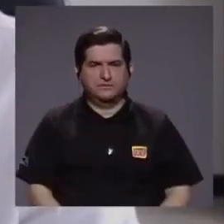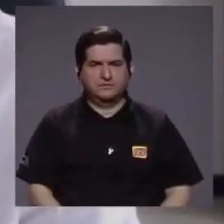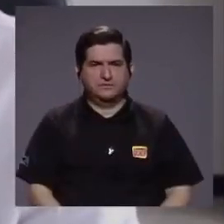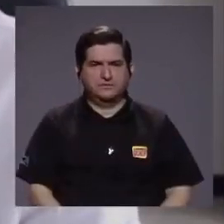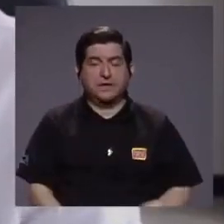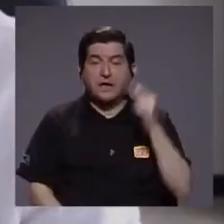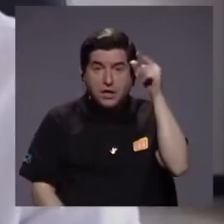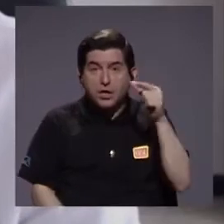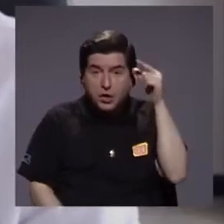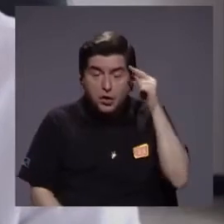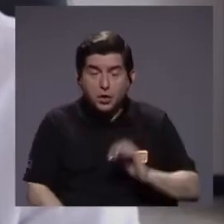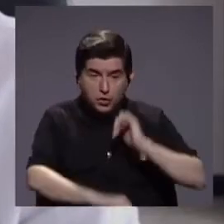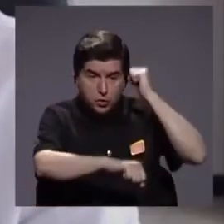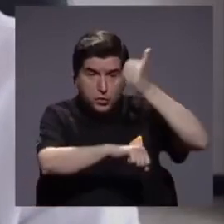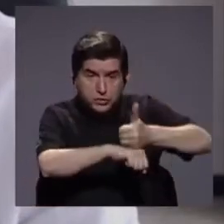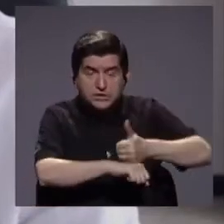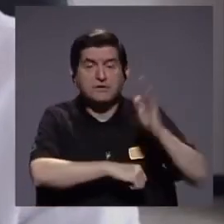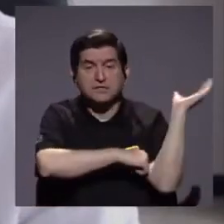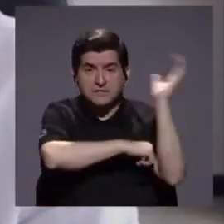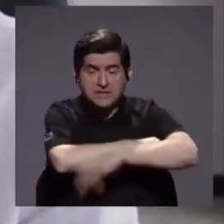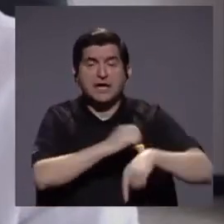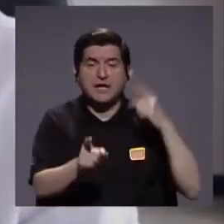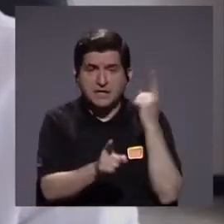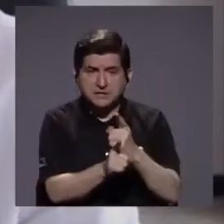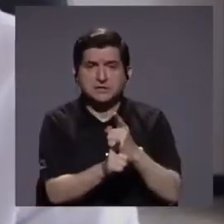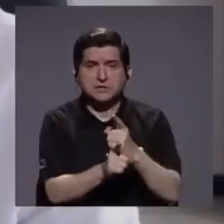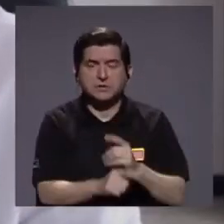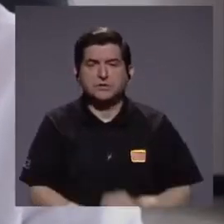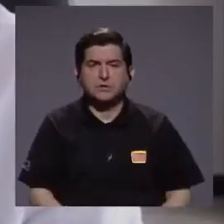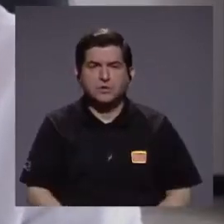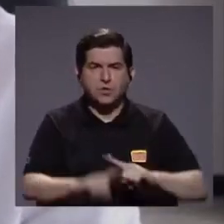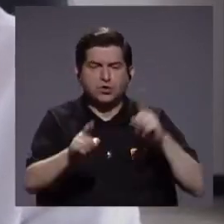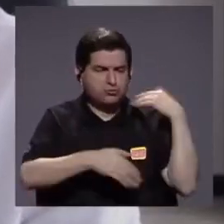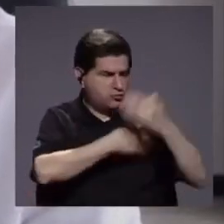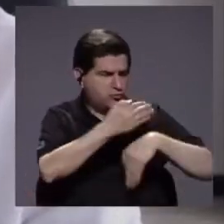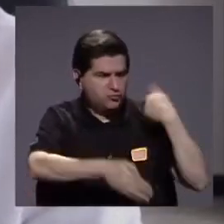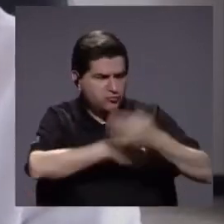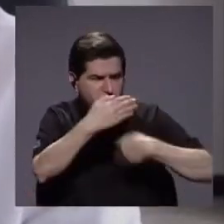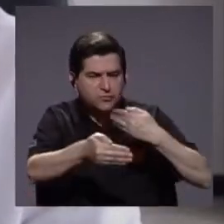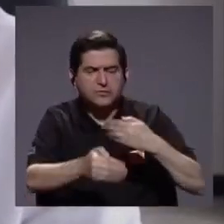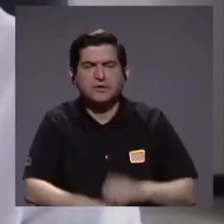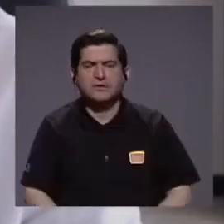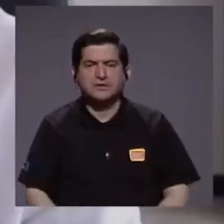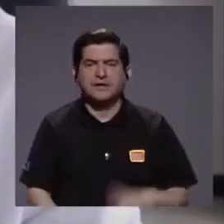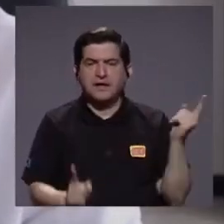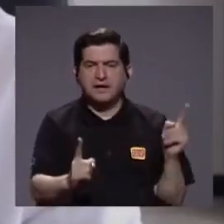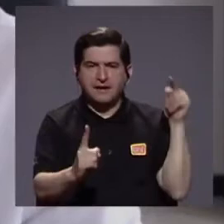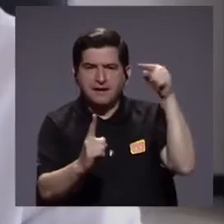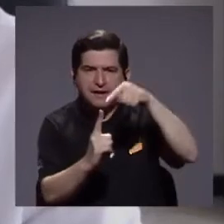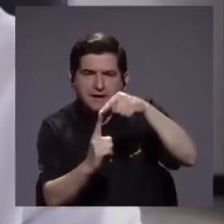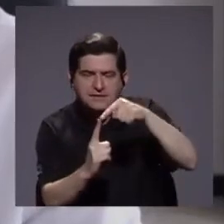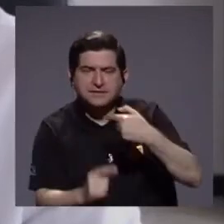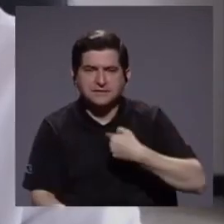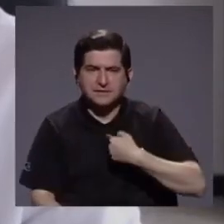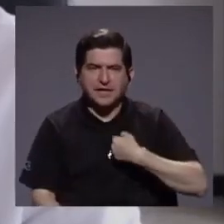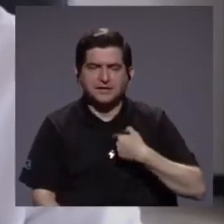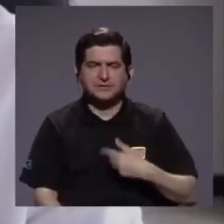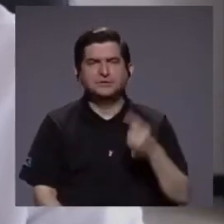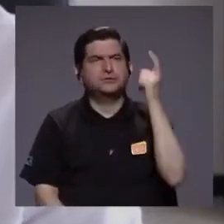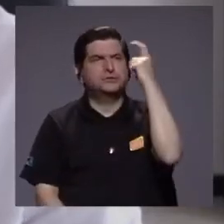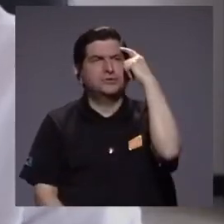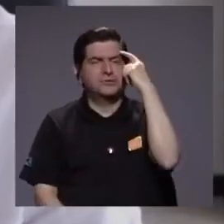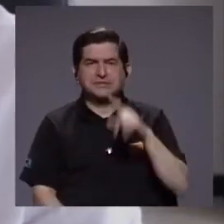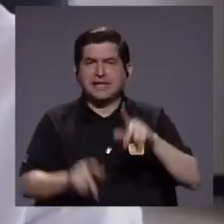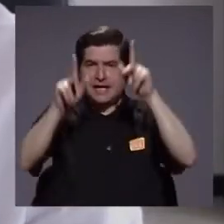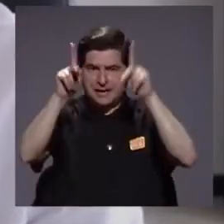supuesto que implementaremos sanciones correspondientes con los debidos procesos. Incluso yo estoy considerando, desde